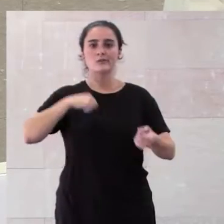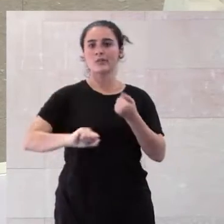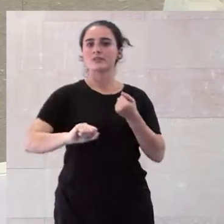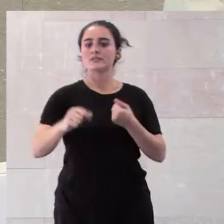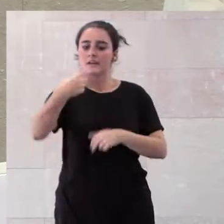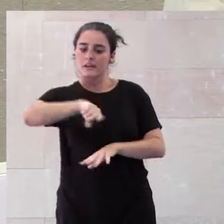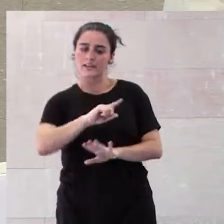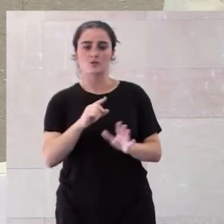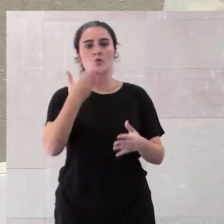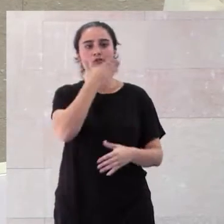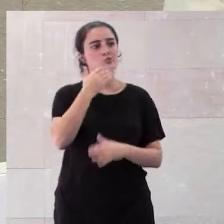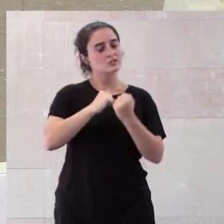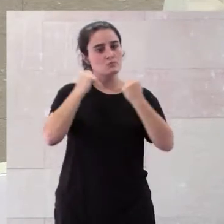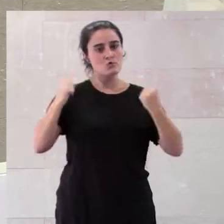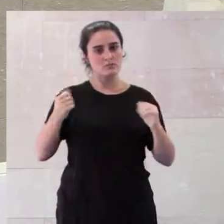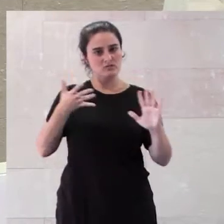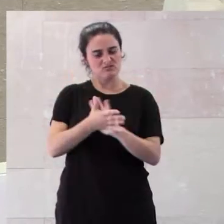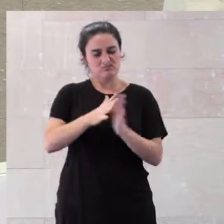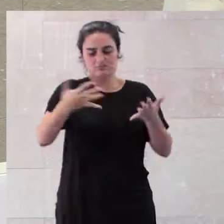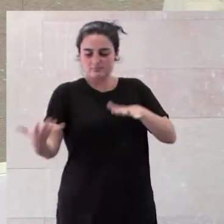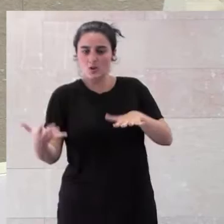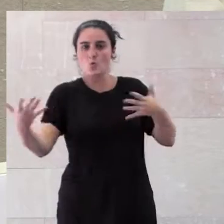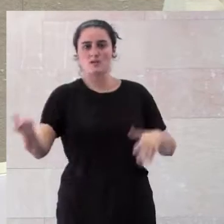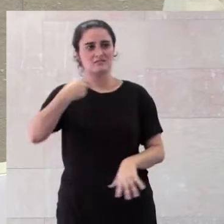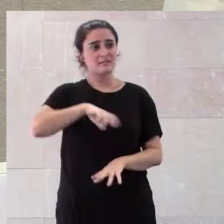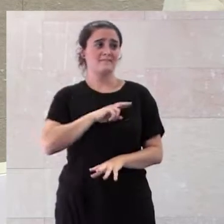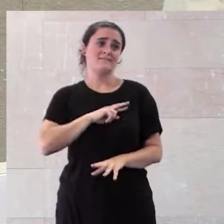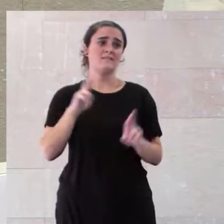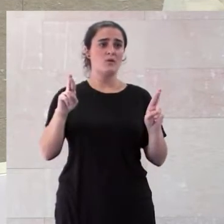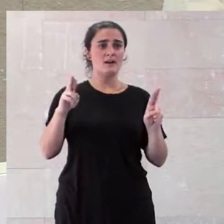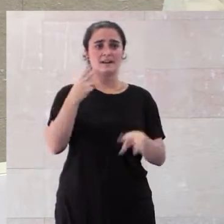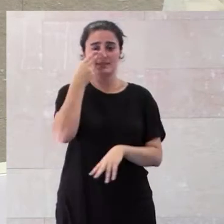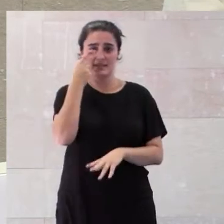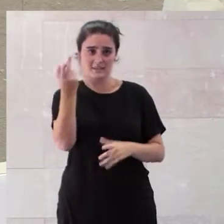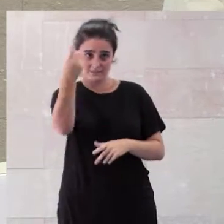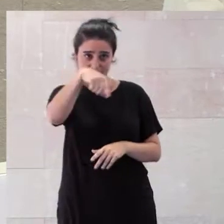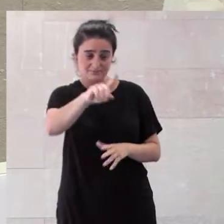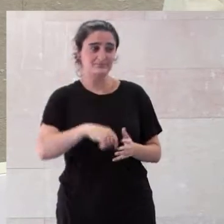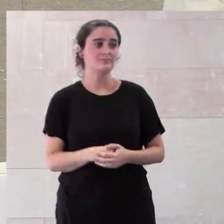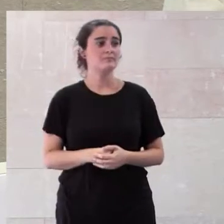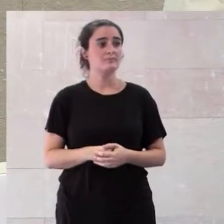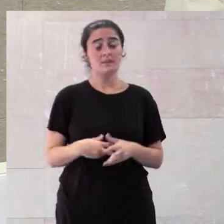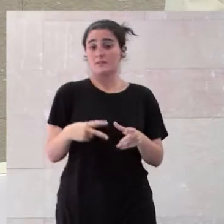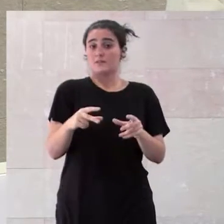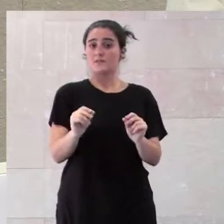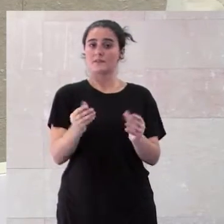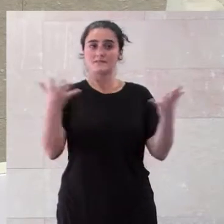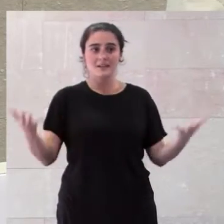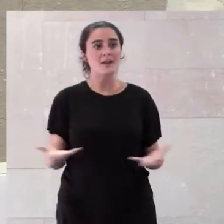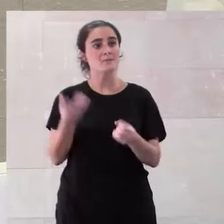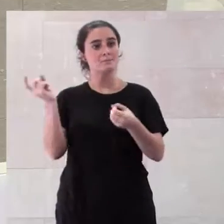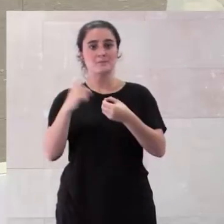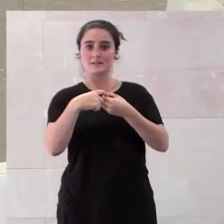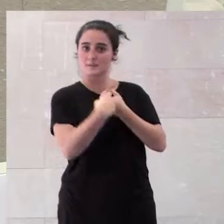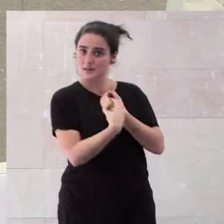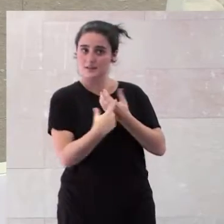empoderamiento. Espero que sea de vuestro interés. Para finalizar, os animo a que participéis y en que